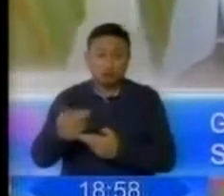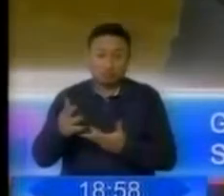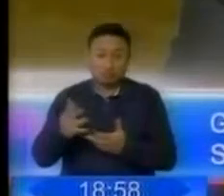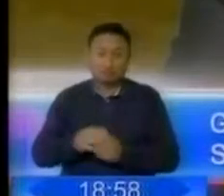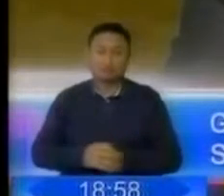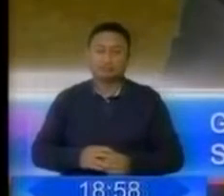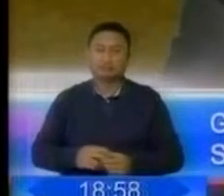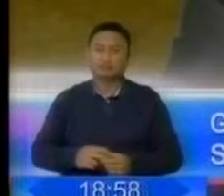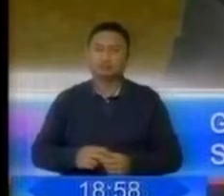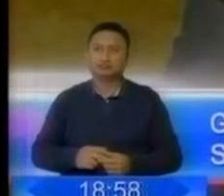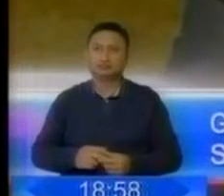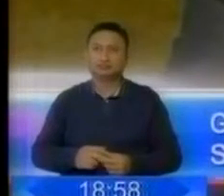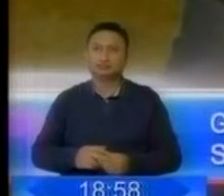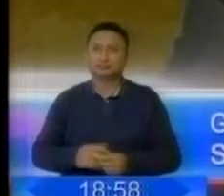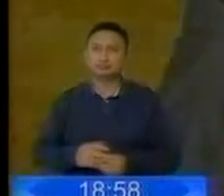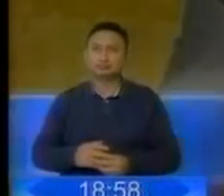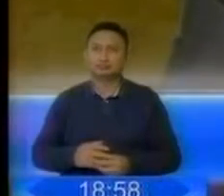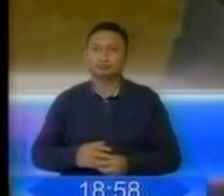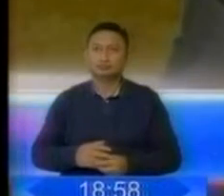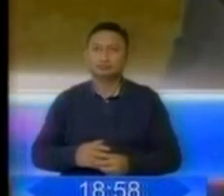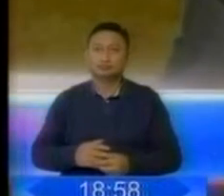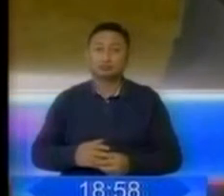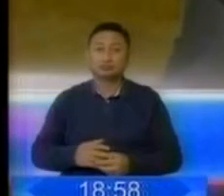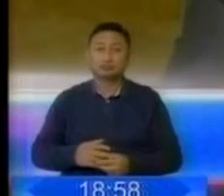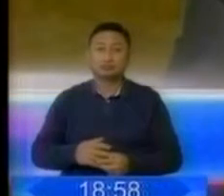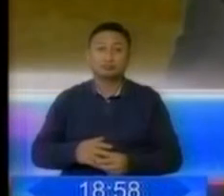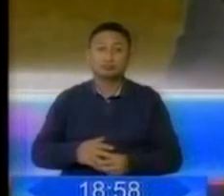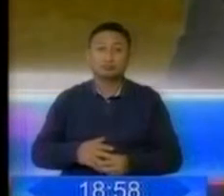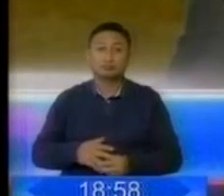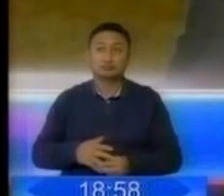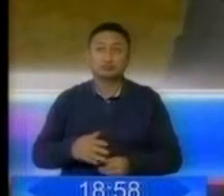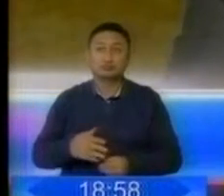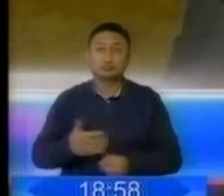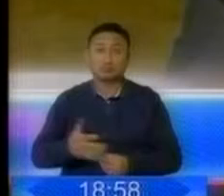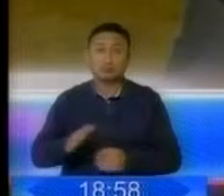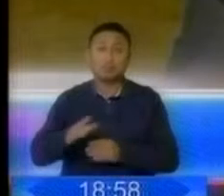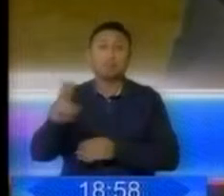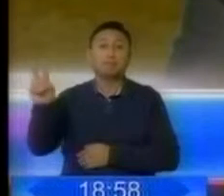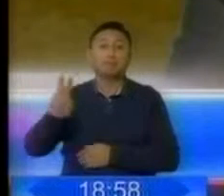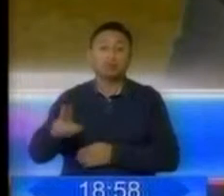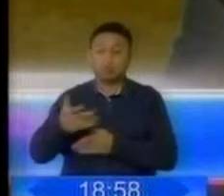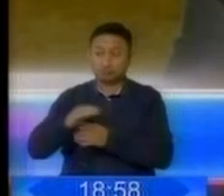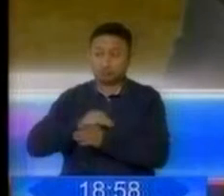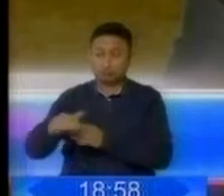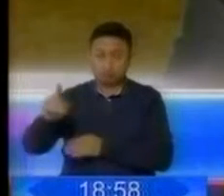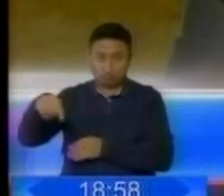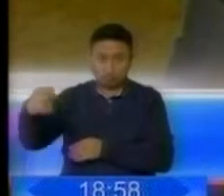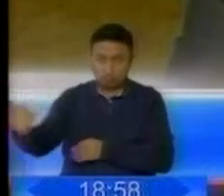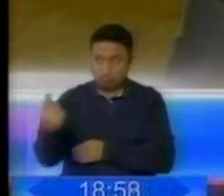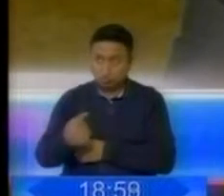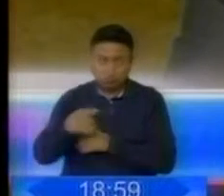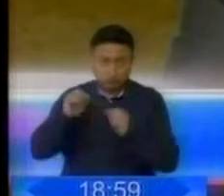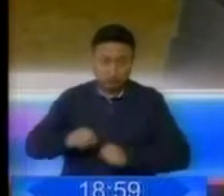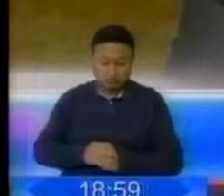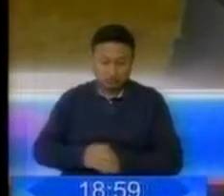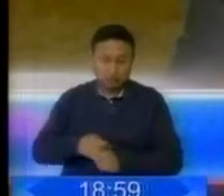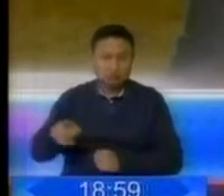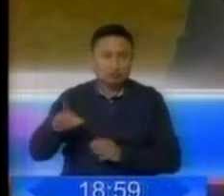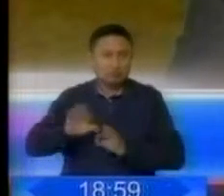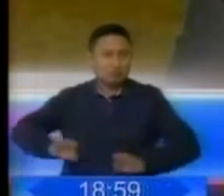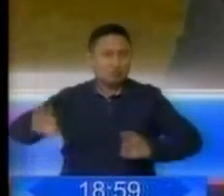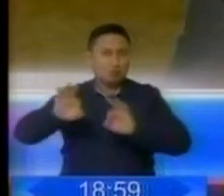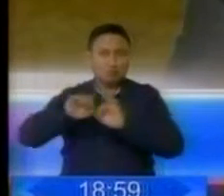confirmación. Nosotros hemos buscado que Venezuela también participe. Venezuela está invitada a estar presente aquí porque creo que es parte y